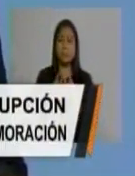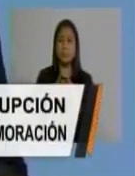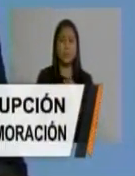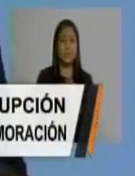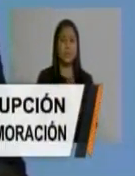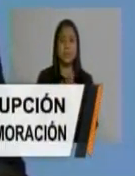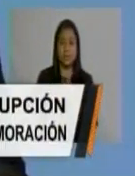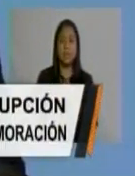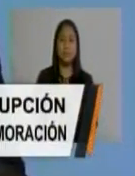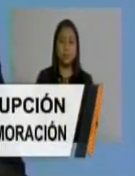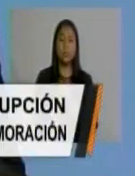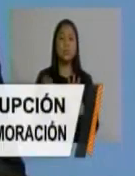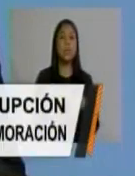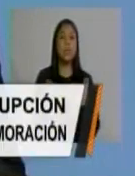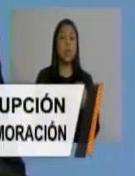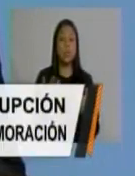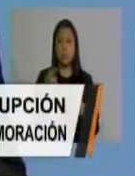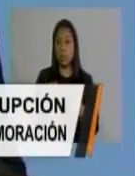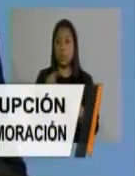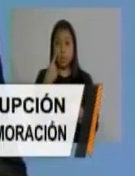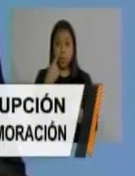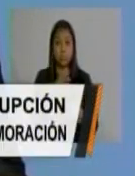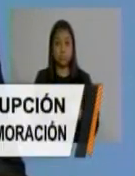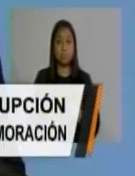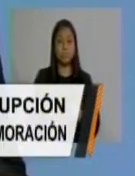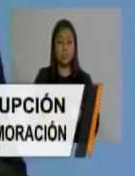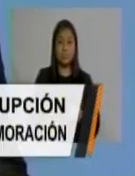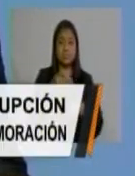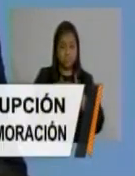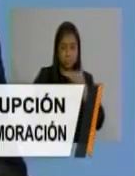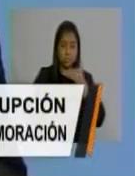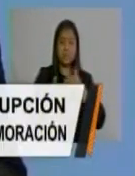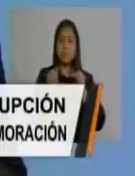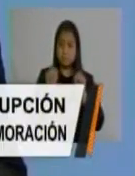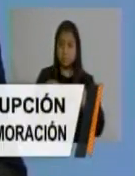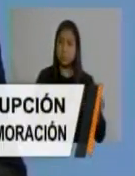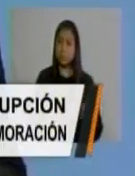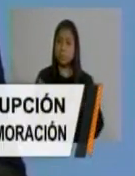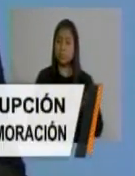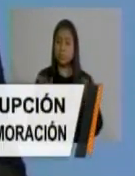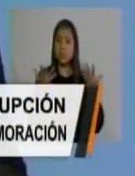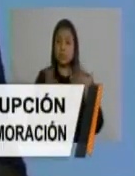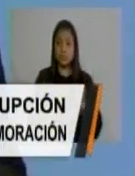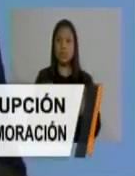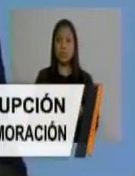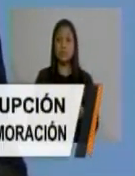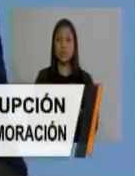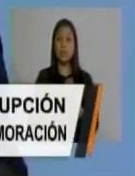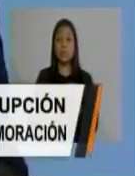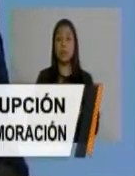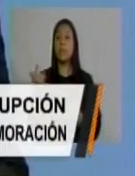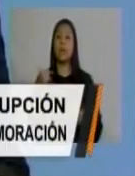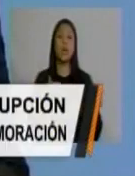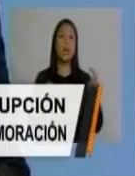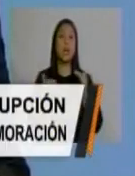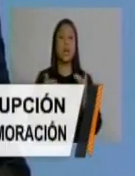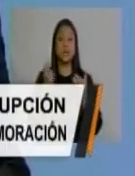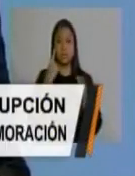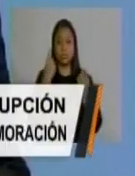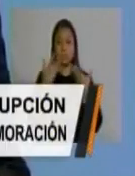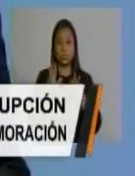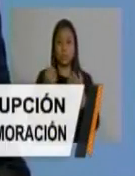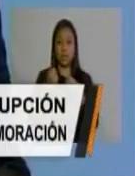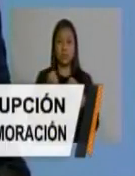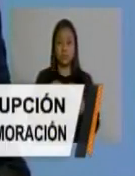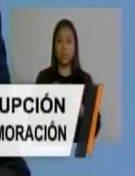ejemplos de cómo el panorama es alentador y que están dadas las acciones para la construcción del tan anhelado desarrollo